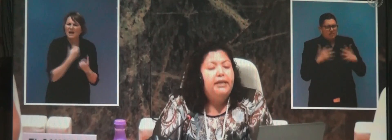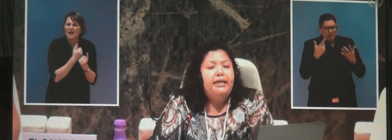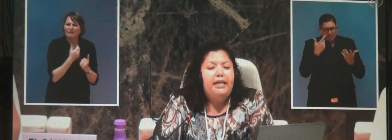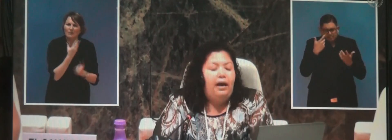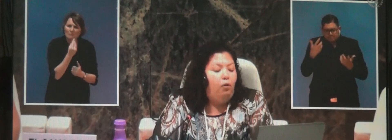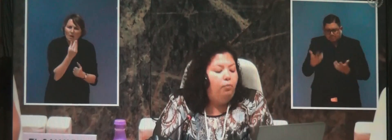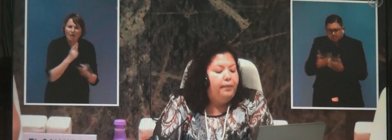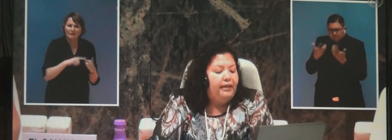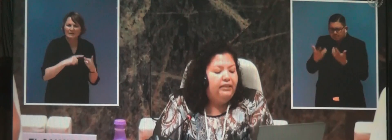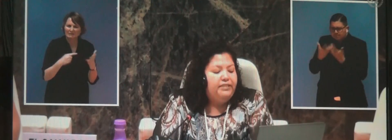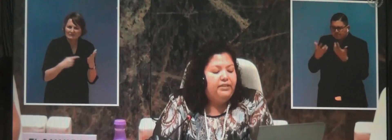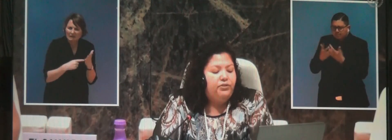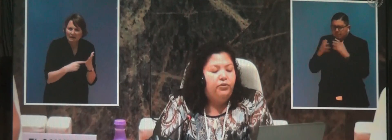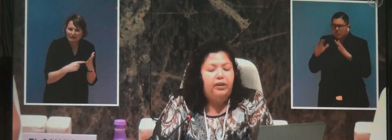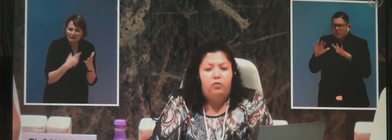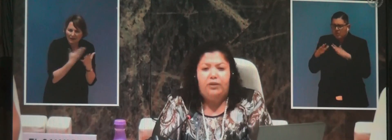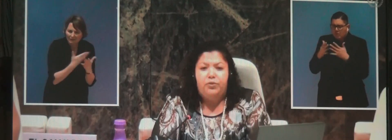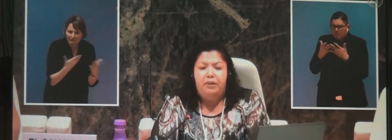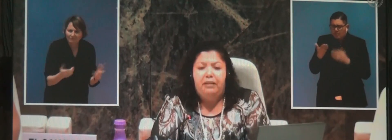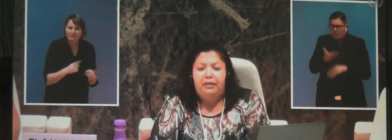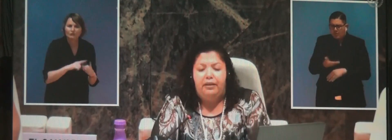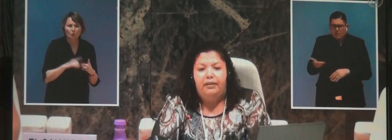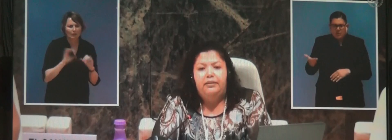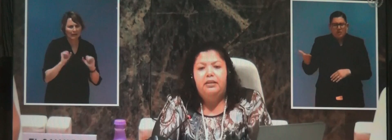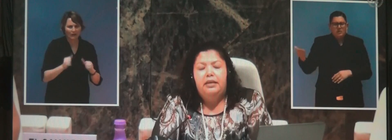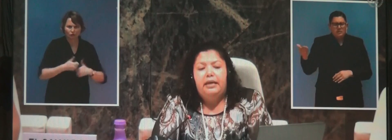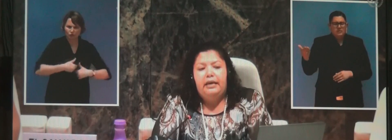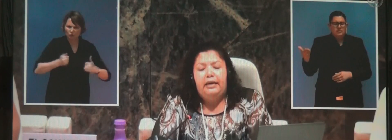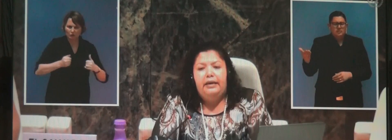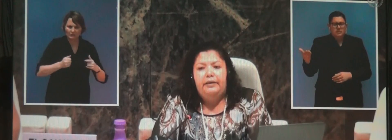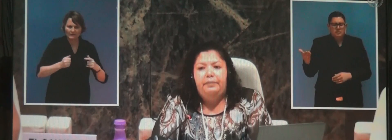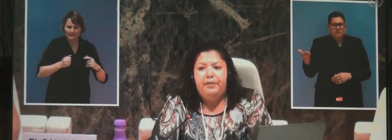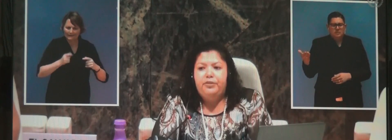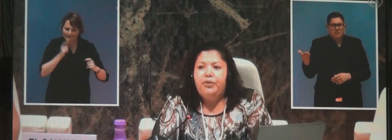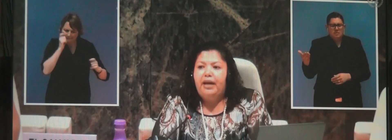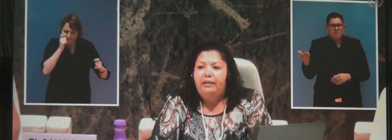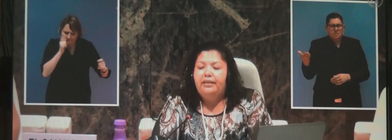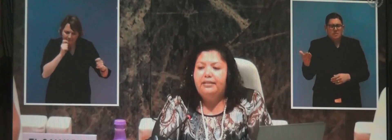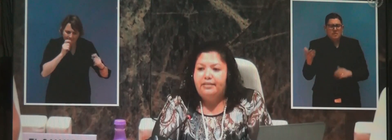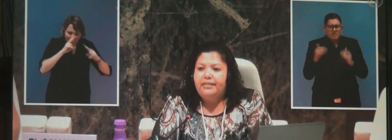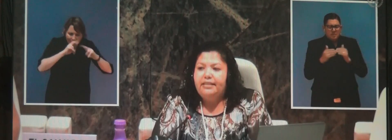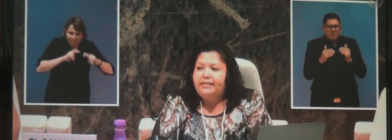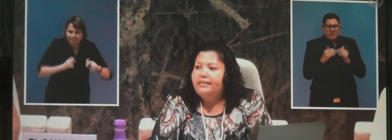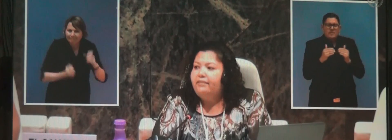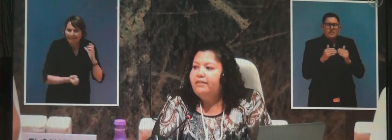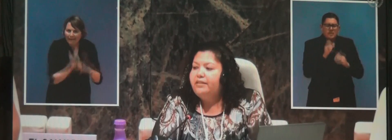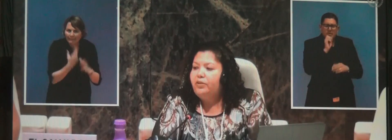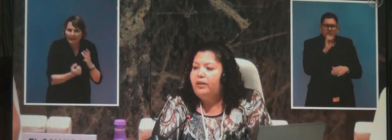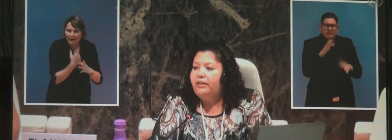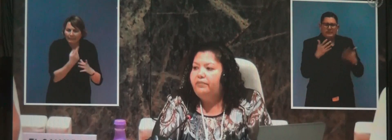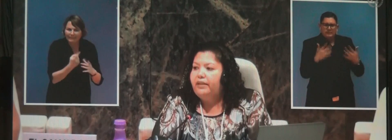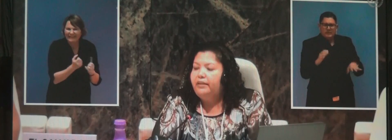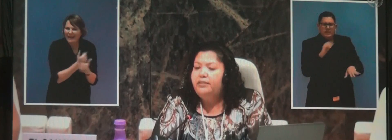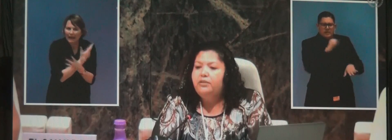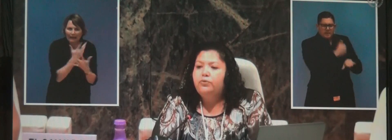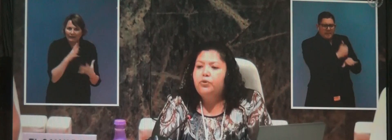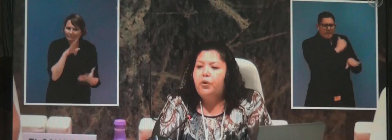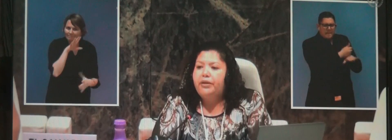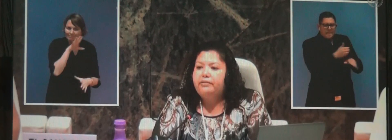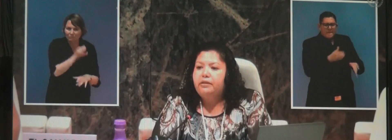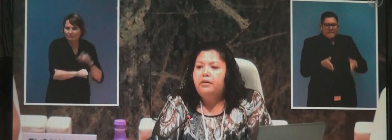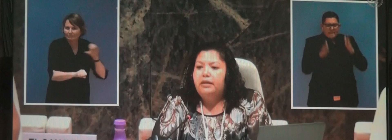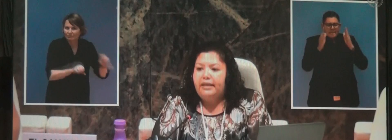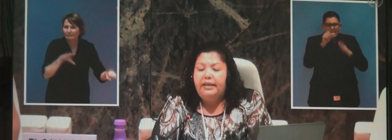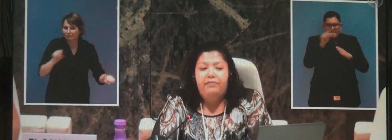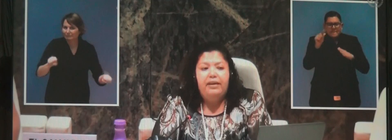investigación y la operativización de los casos en materia. Mencionar de que sí se está establecido en las diferentes